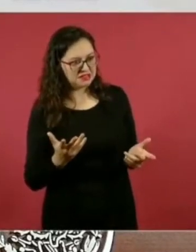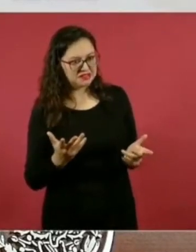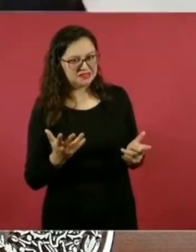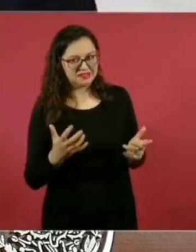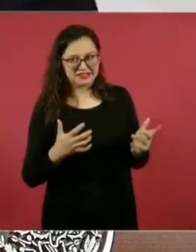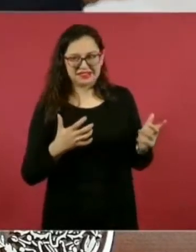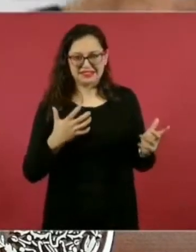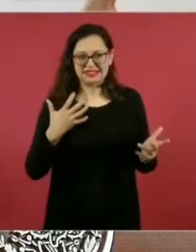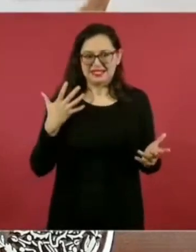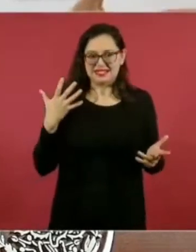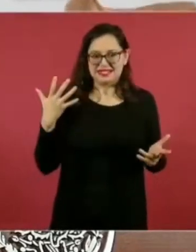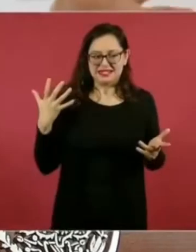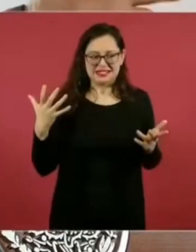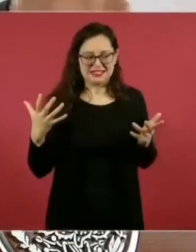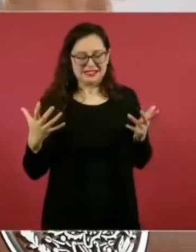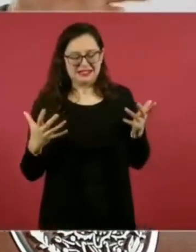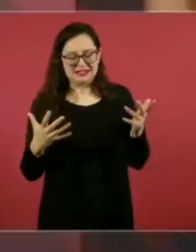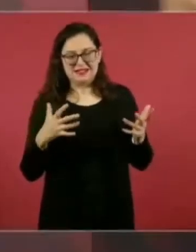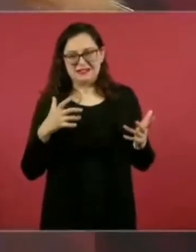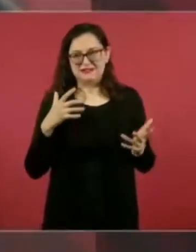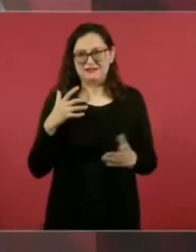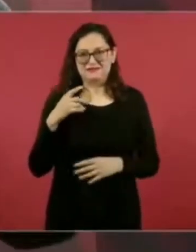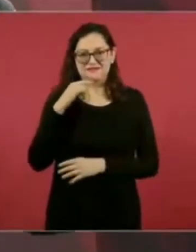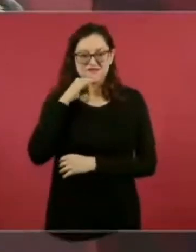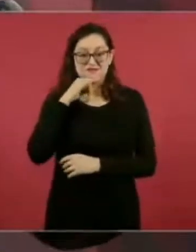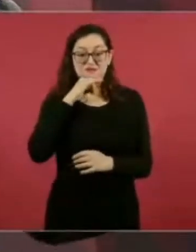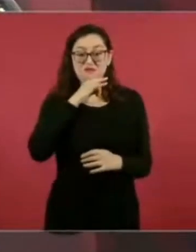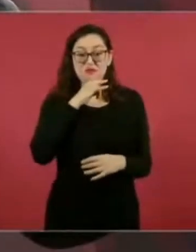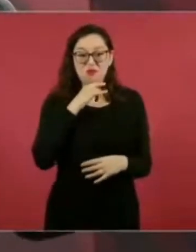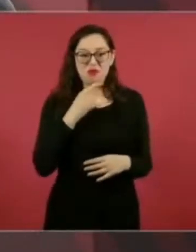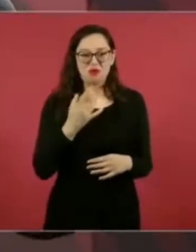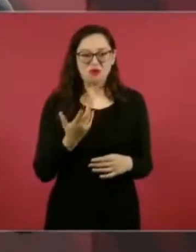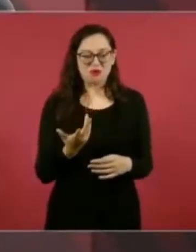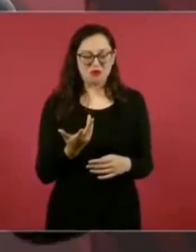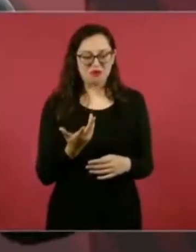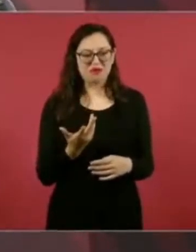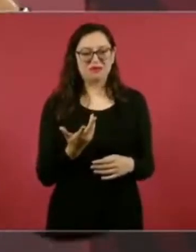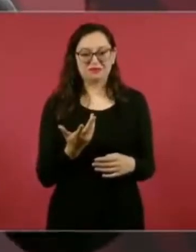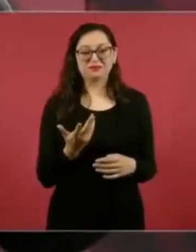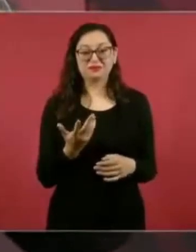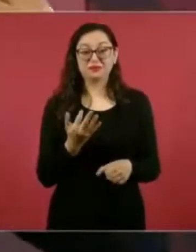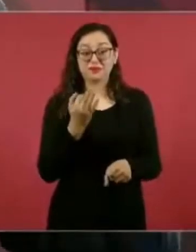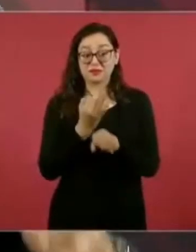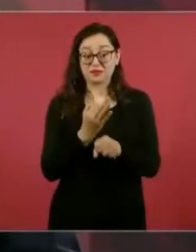porque como es un momento de transformación, no hay justo medio,